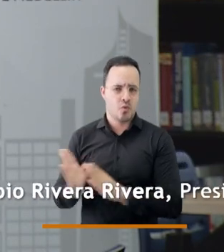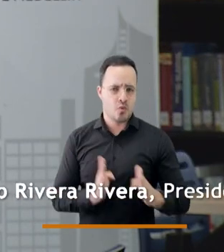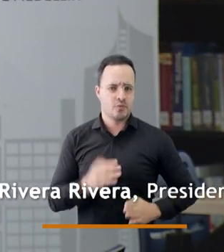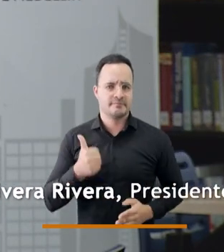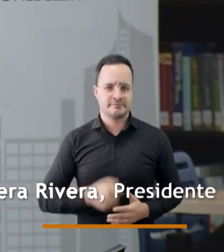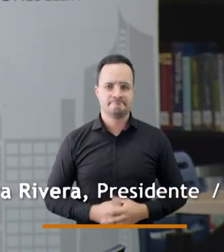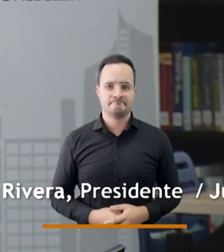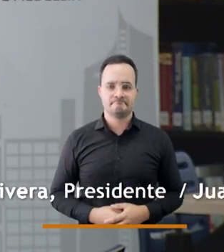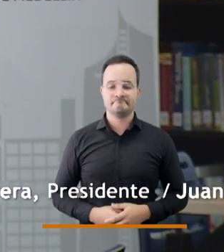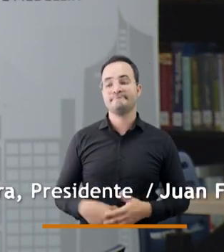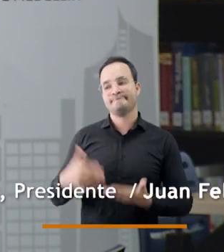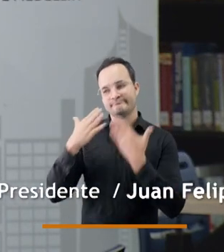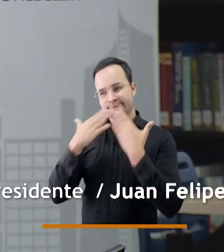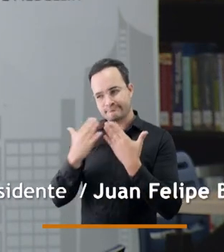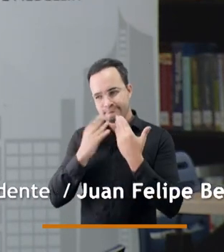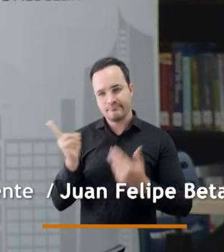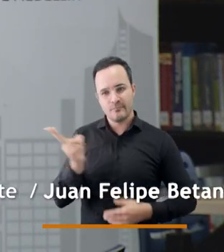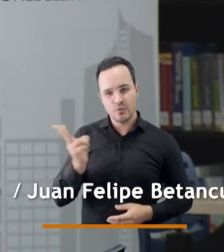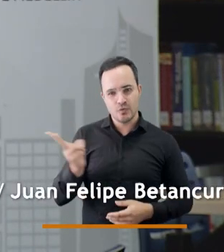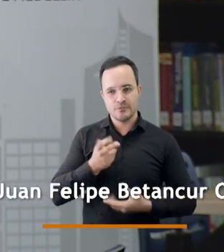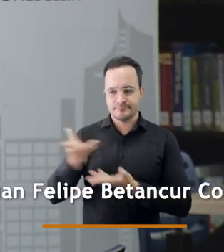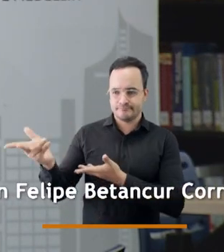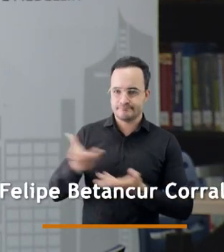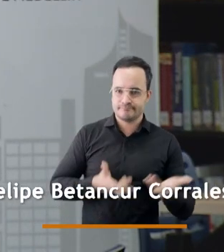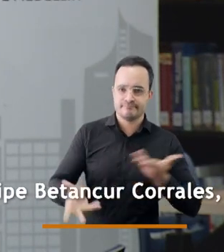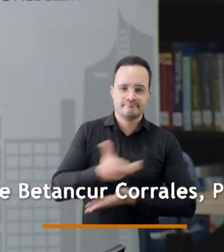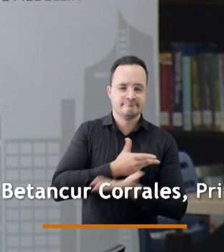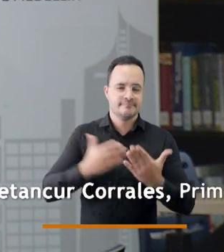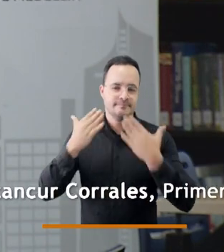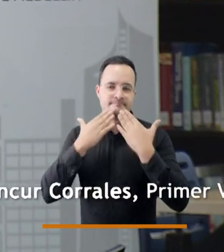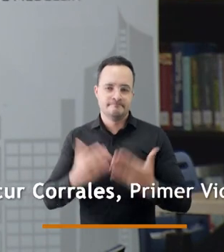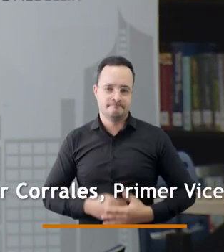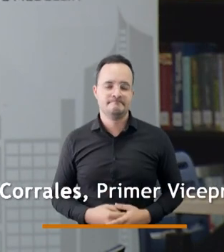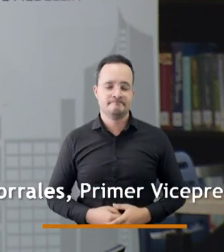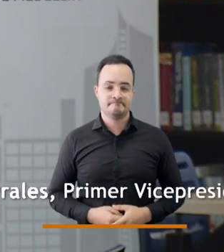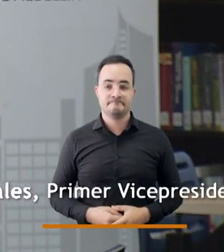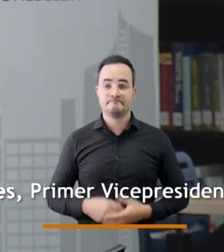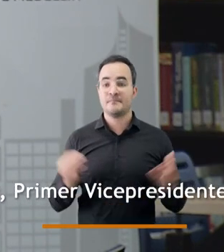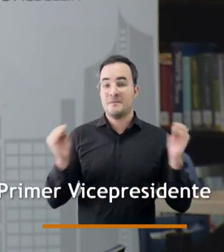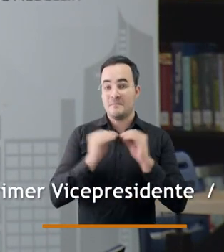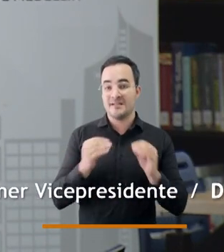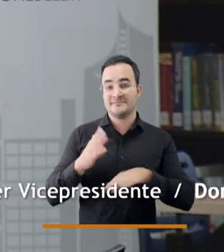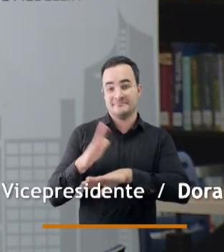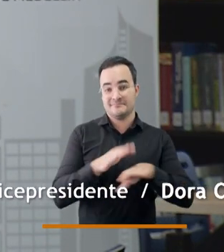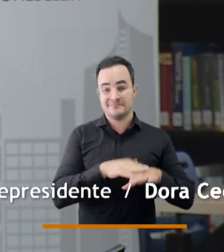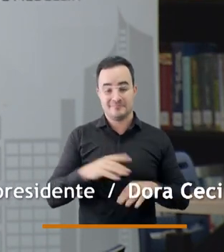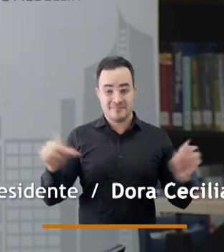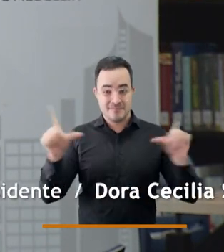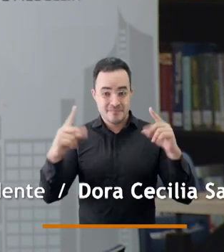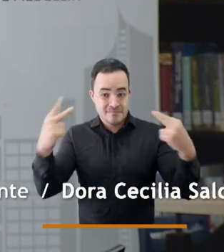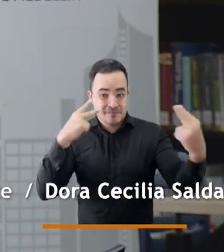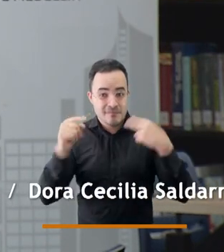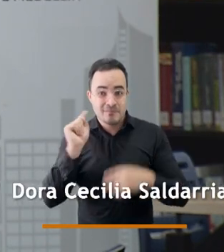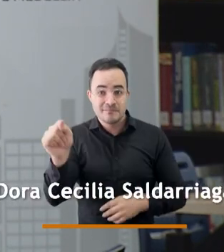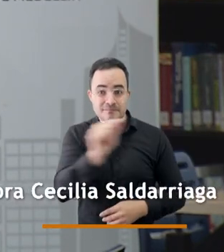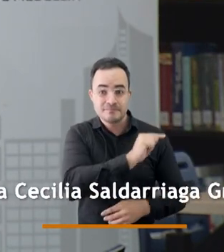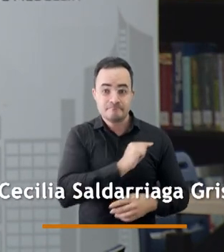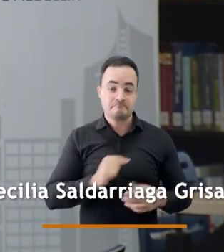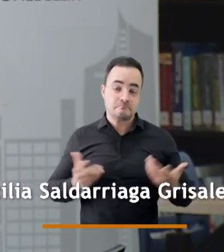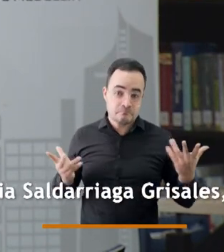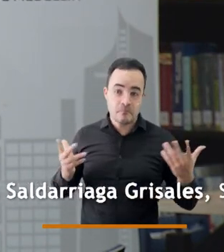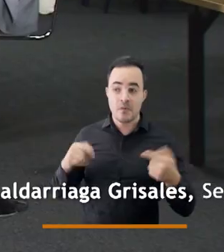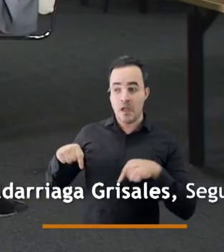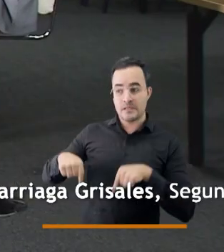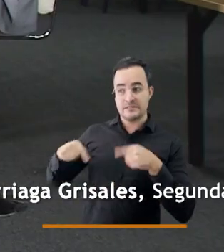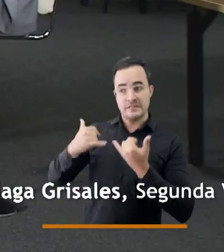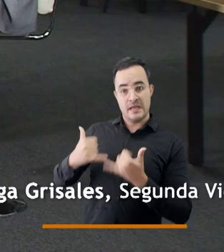por acompañarnos en este espacio. Y bueno, también recordarle a todos los televidentes que aunque hoy llegamos hasta